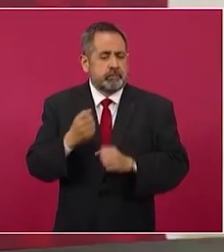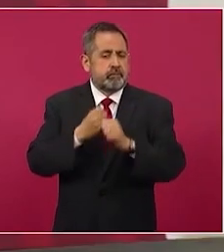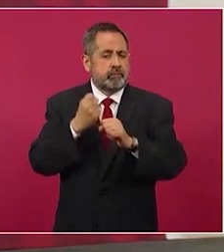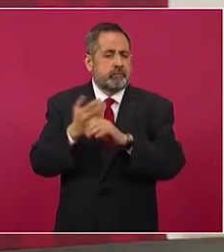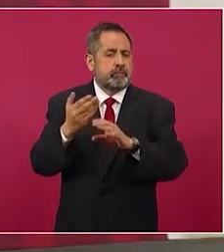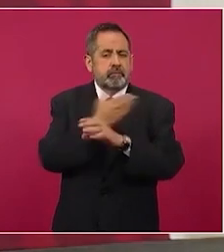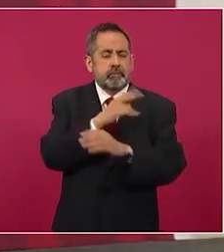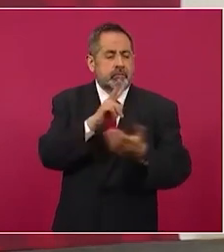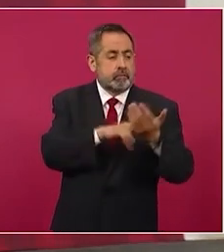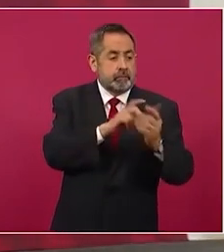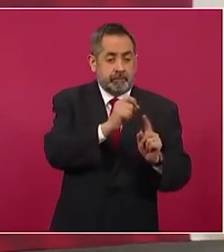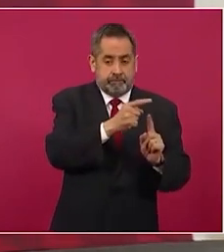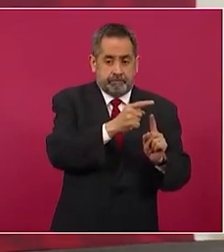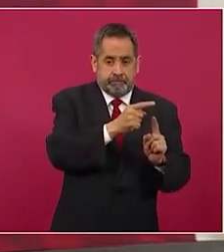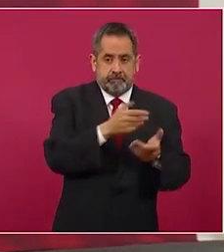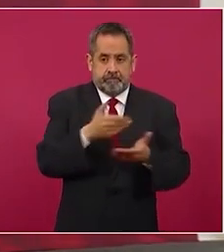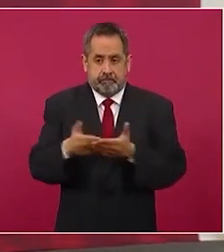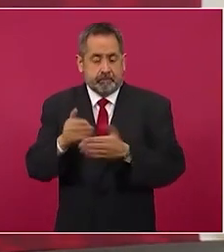2020,